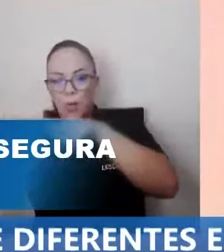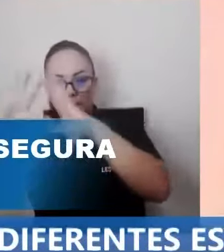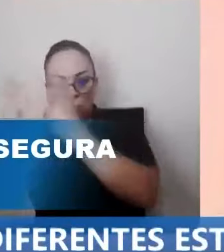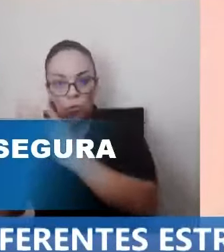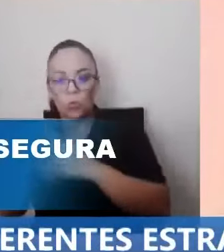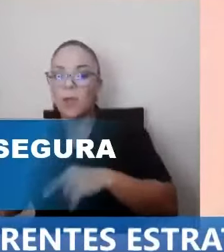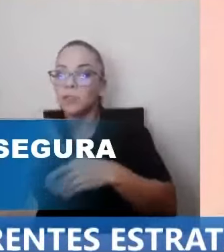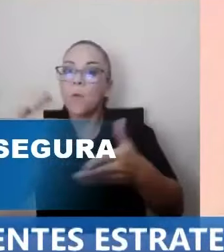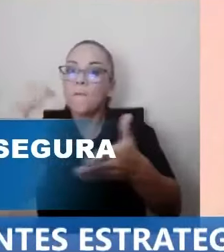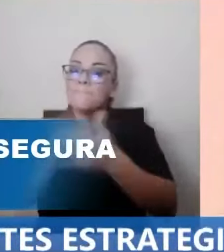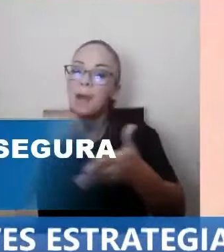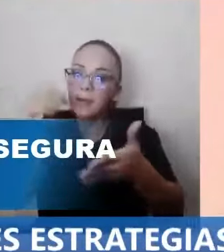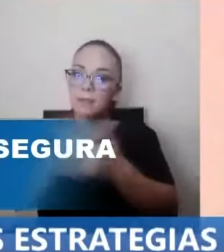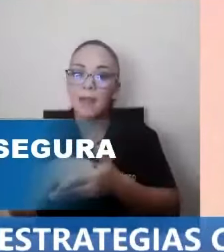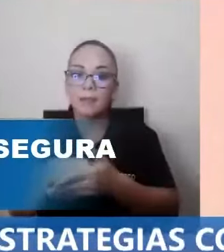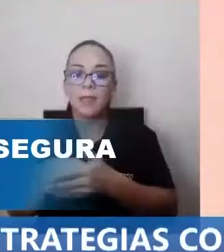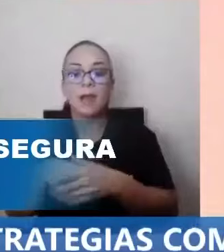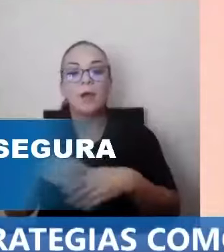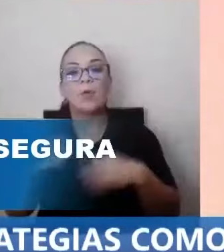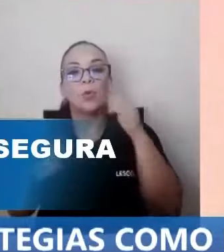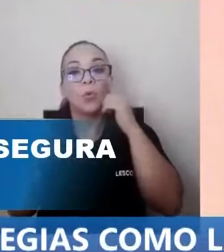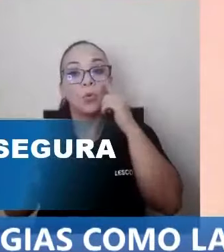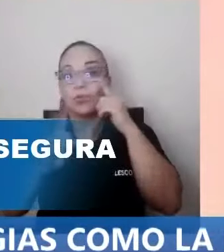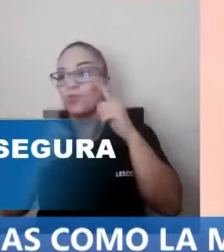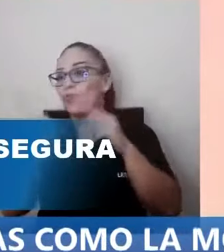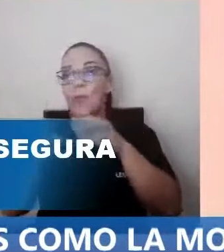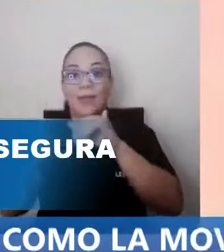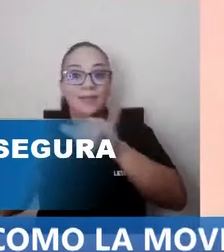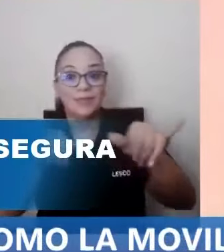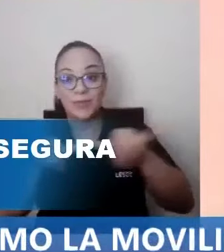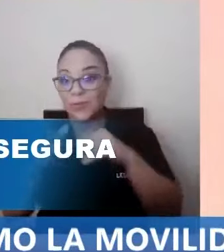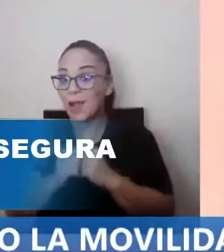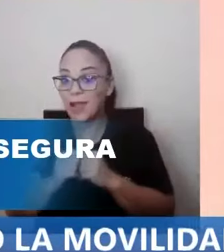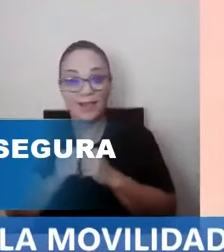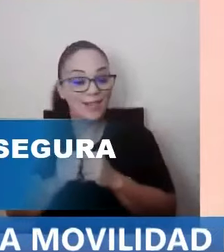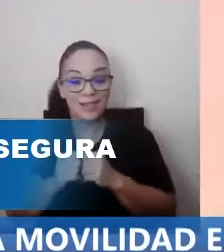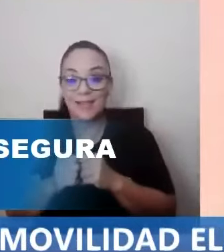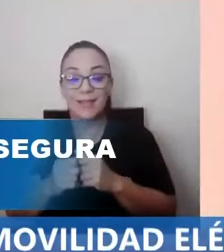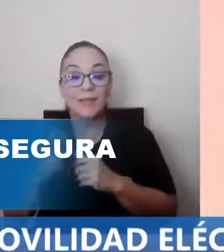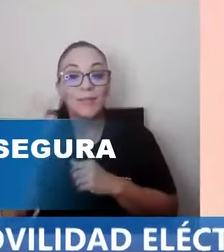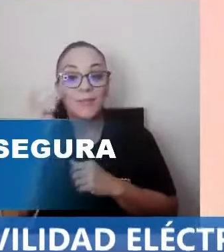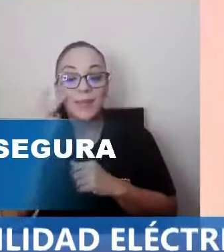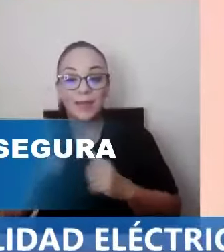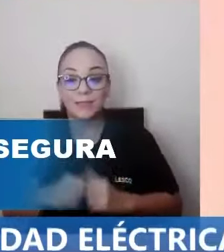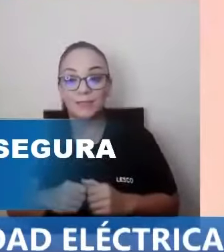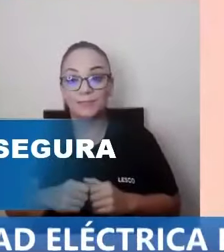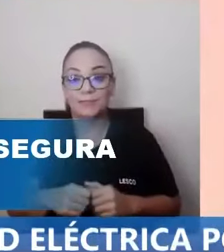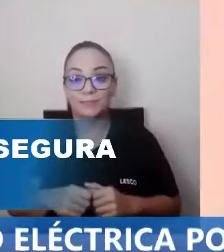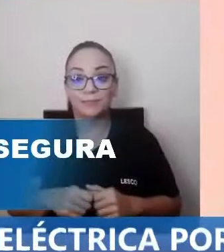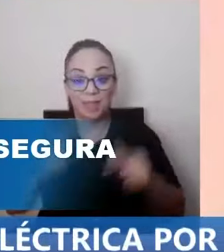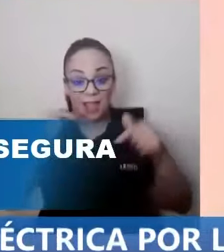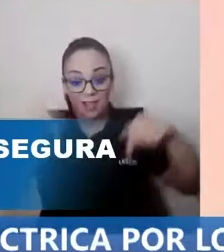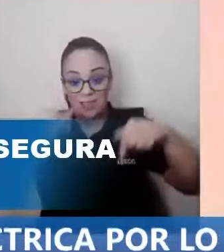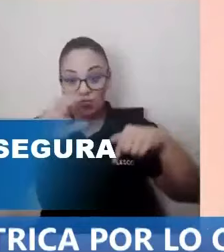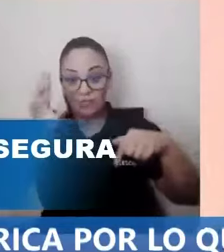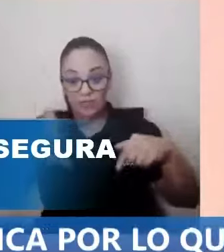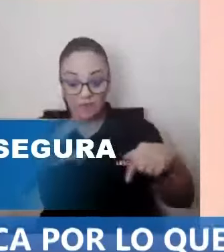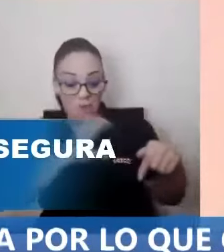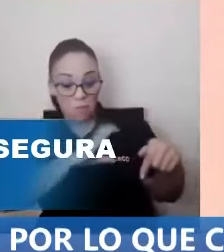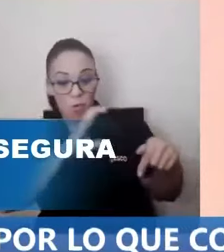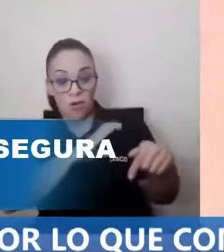batalla desigual. La policía está sujeta a la Contraloría, a la